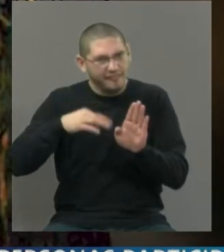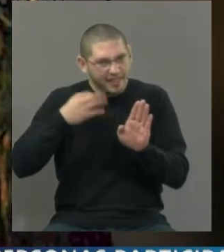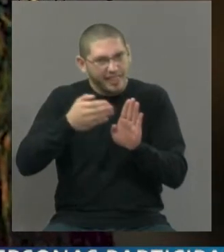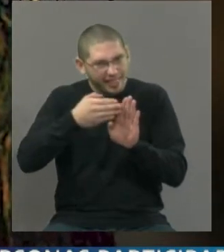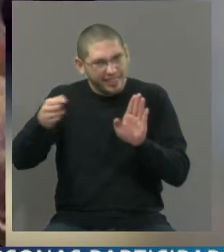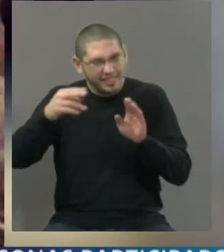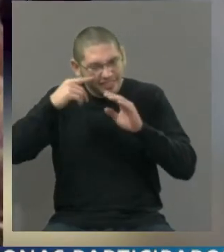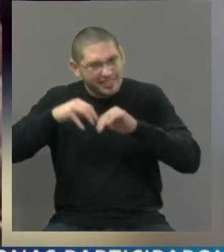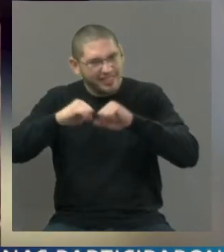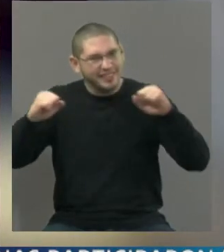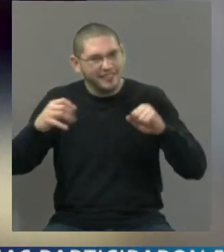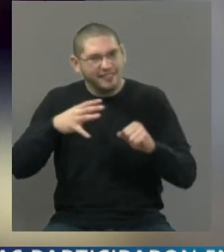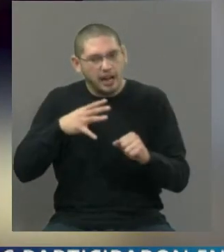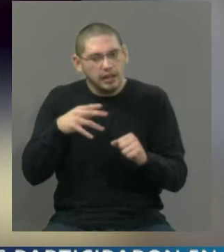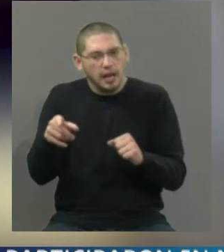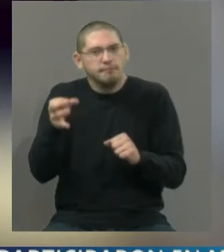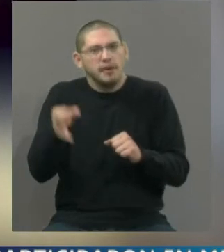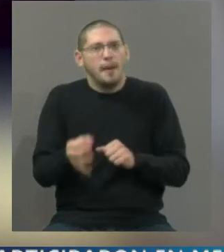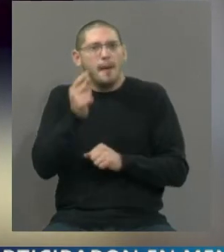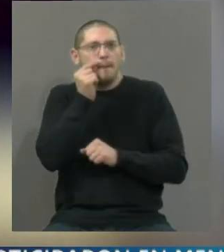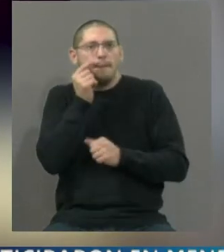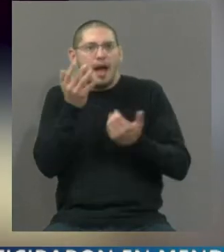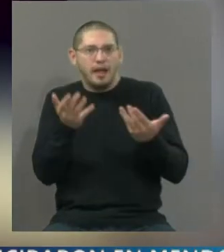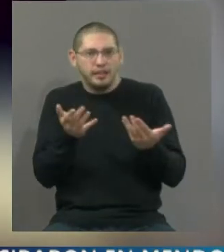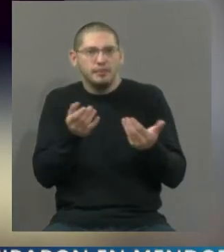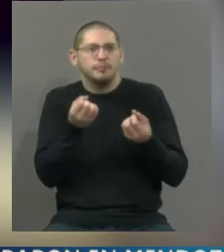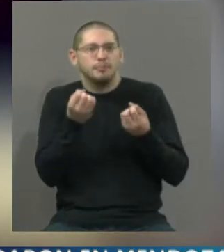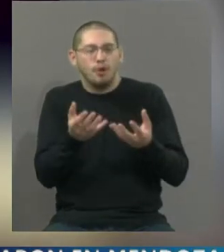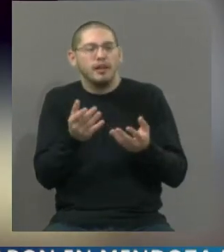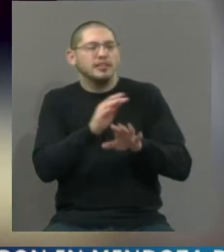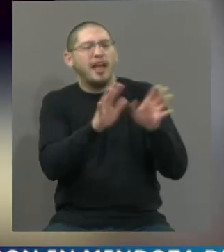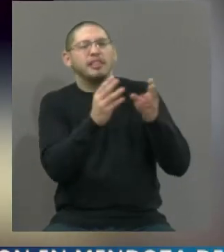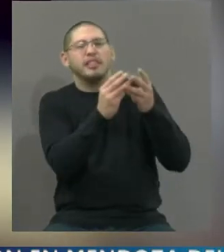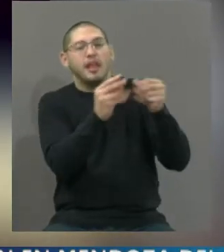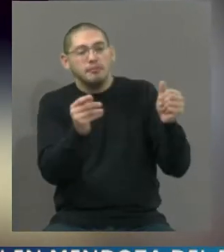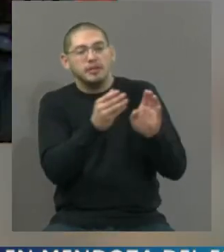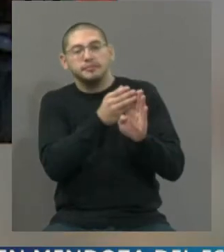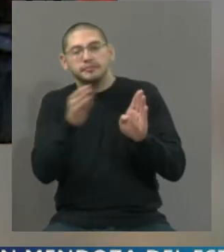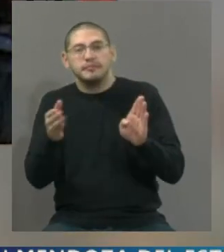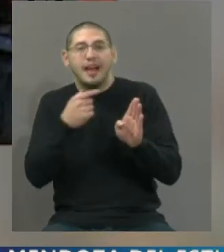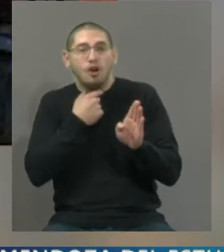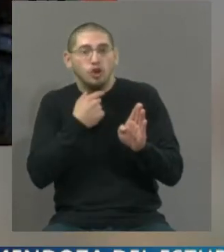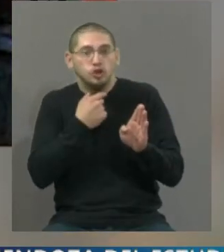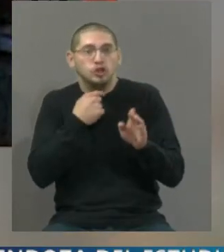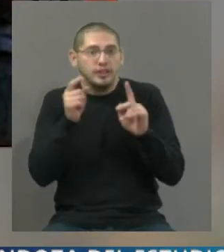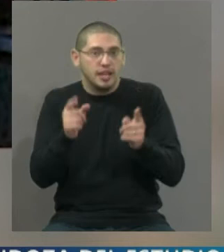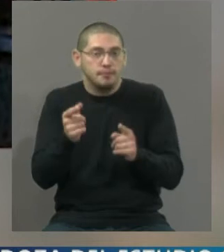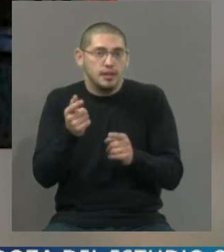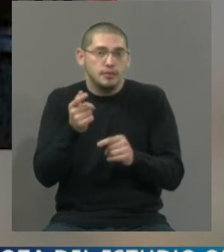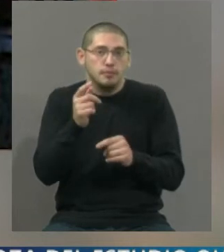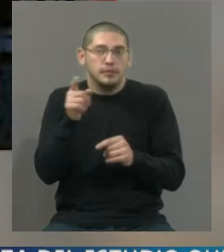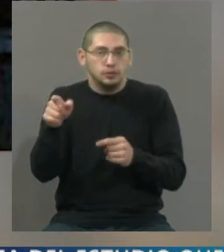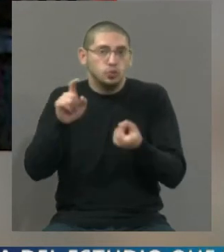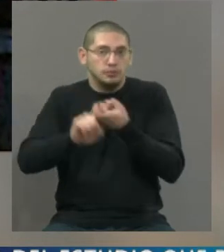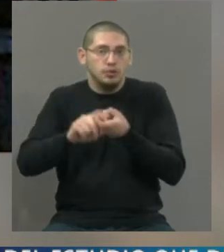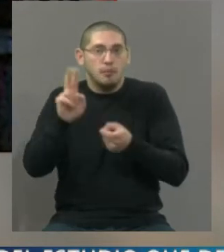Entonces, ese rol como papá, porque ya había su mujer también en agosto, fallece su mujer, entonces él